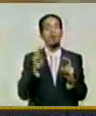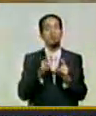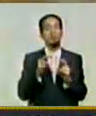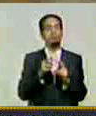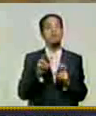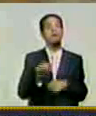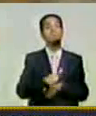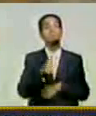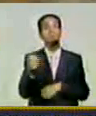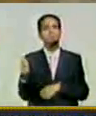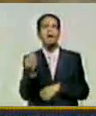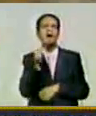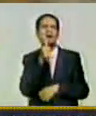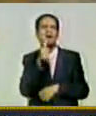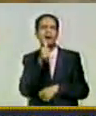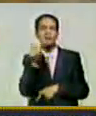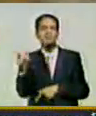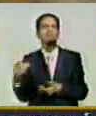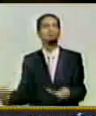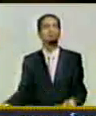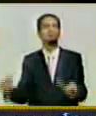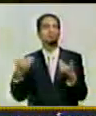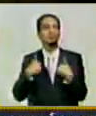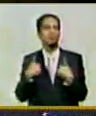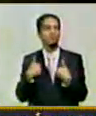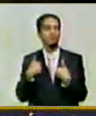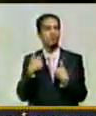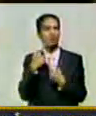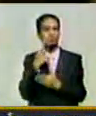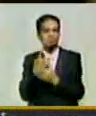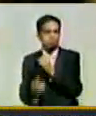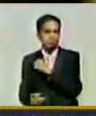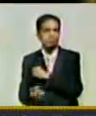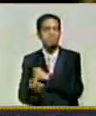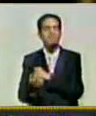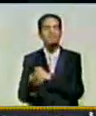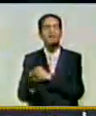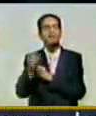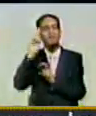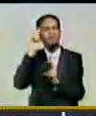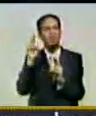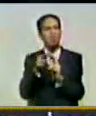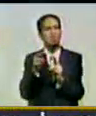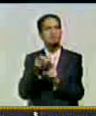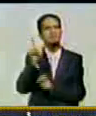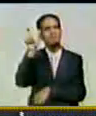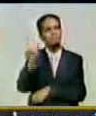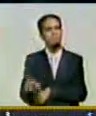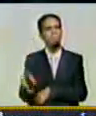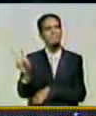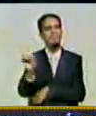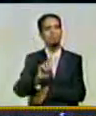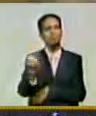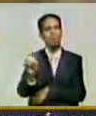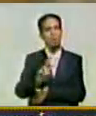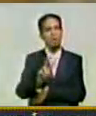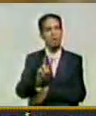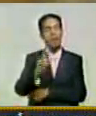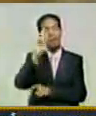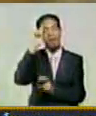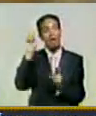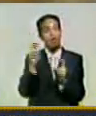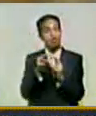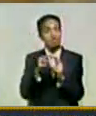las víctimas de la violencia con fines políticos, de reconocer a ese venezolano, de reconocer a la